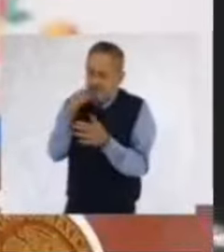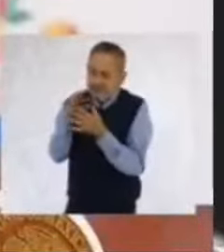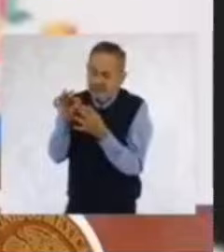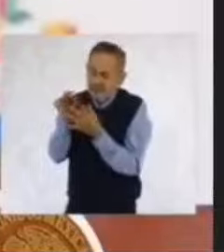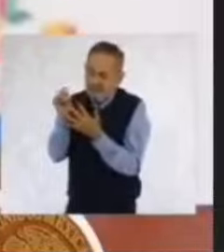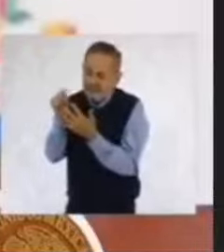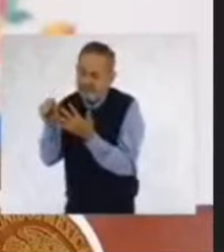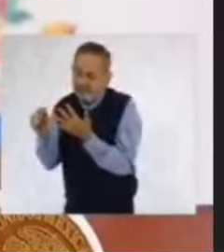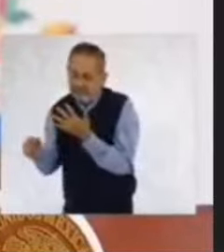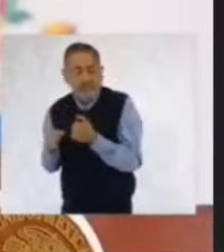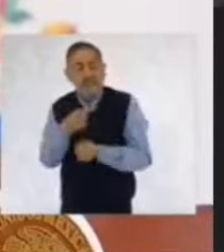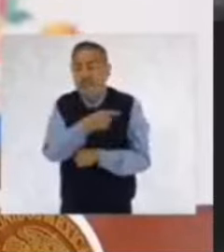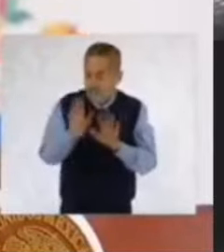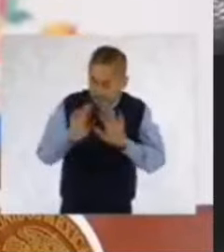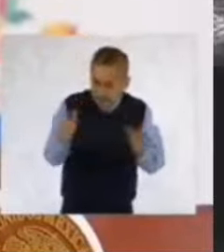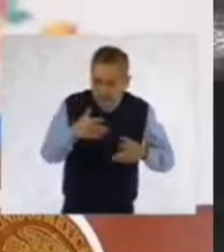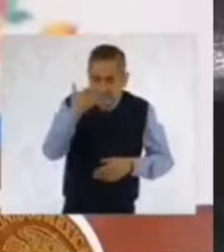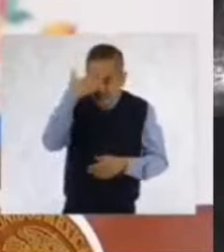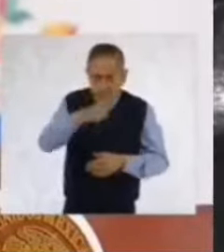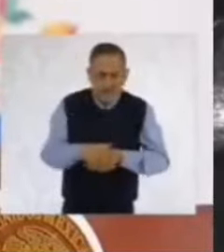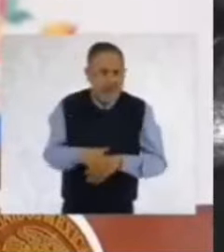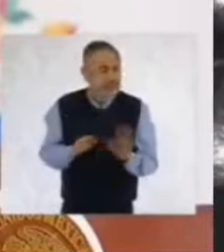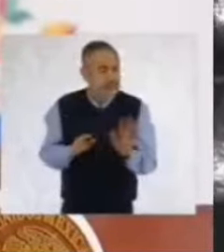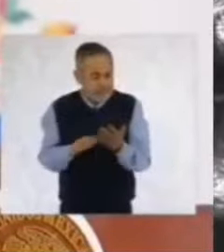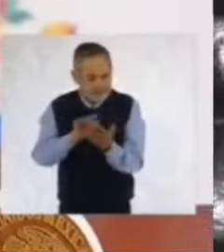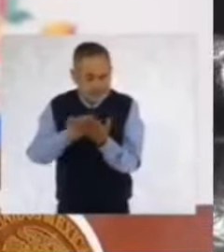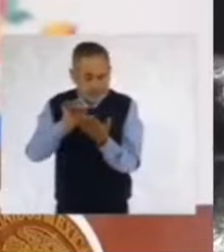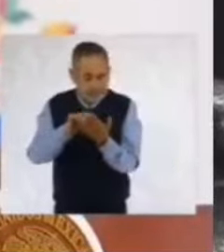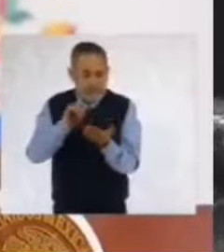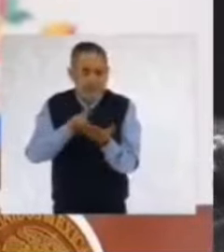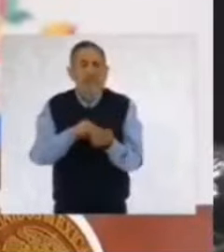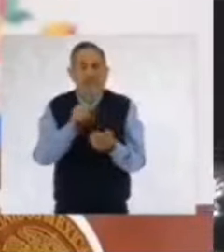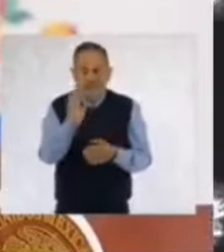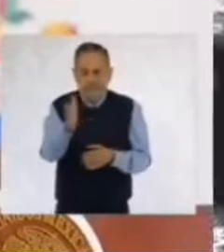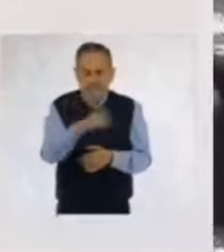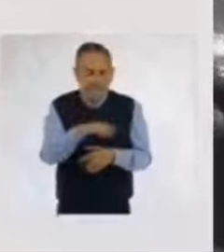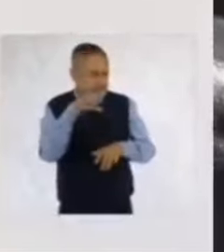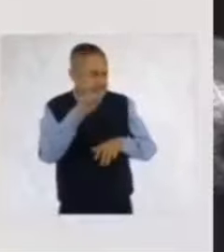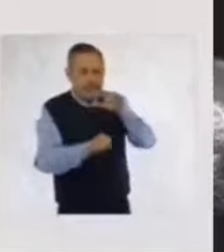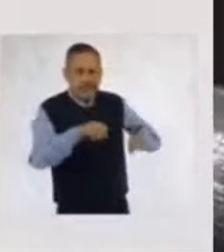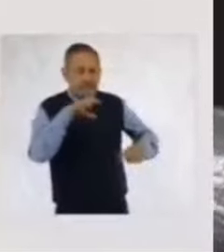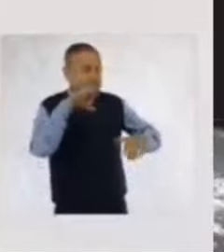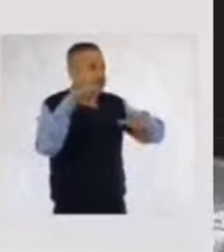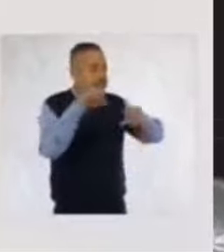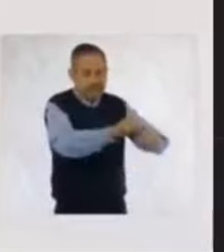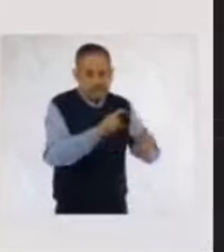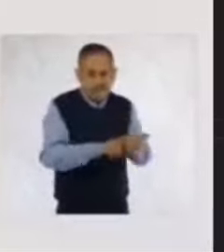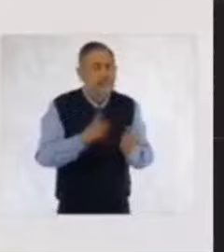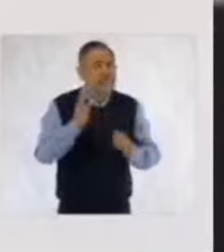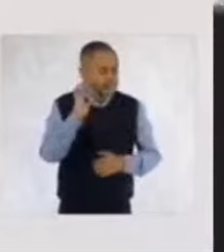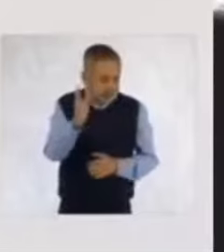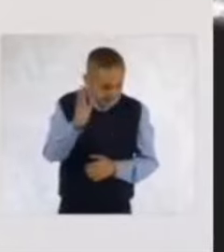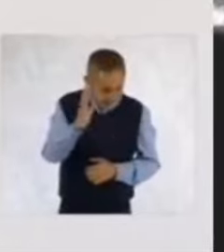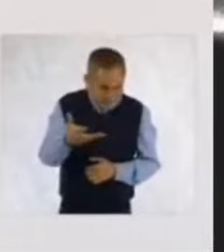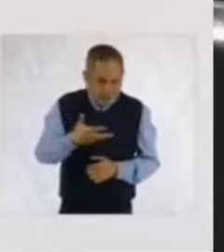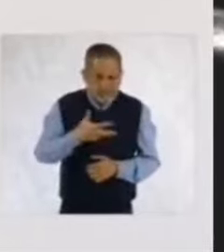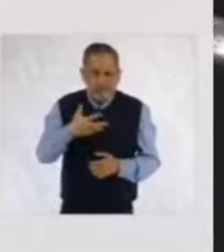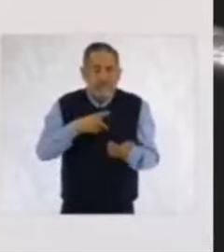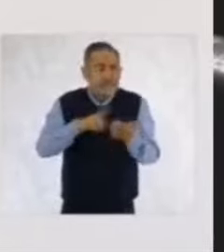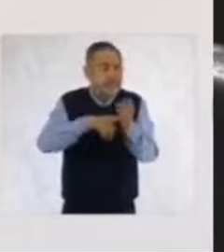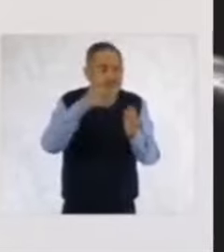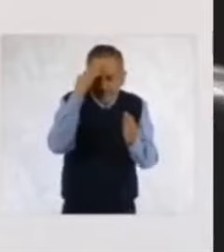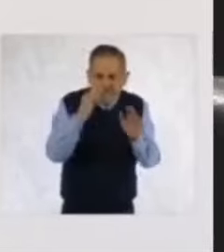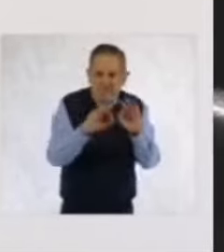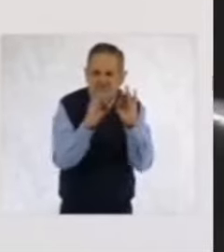la Dra es cierto están los datos los investigamos hay pruebas ya hasta regresaron predios estos